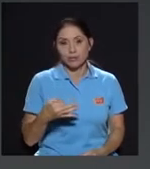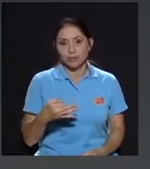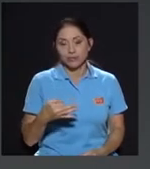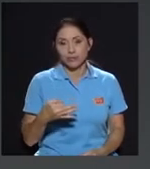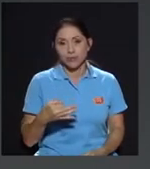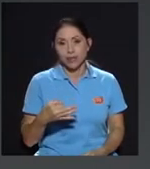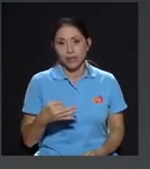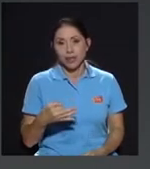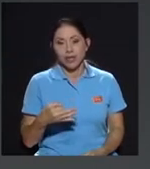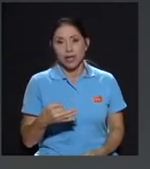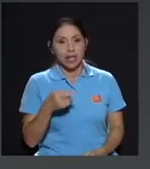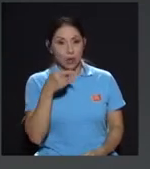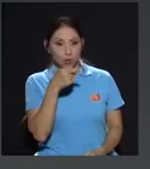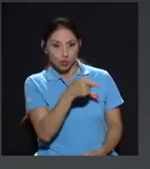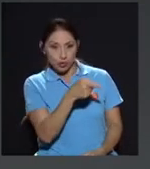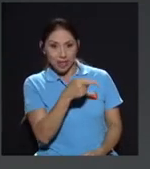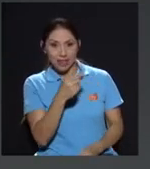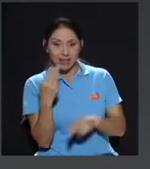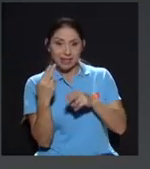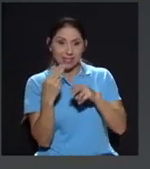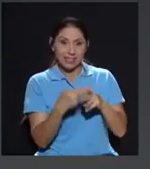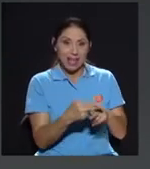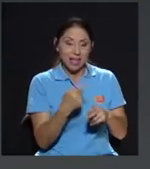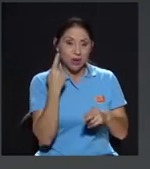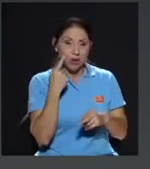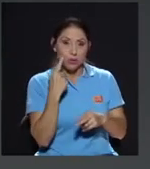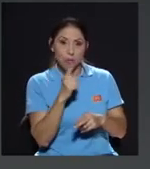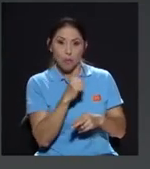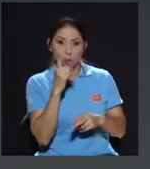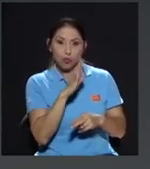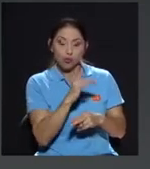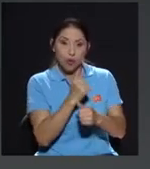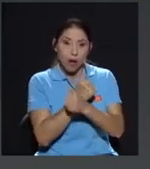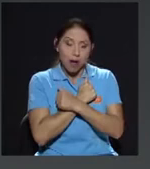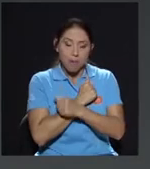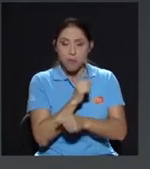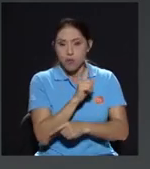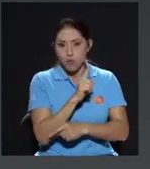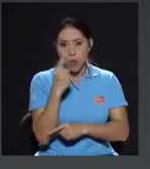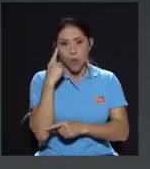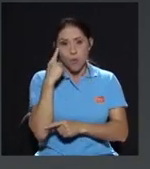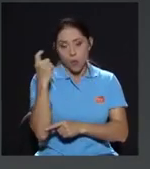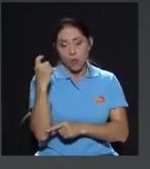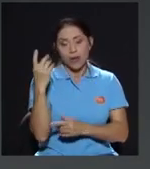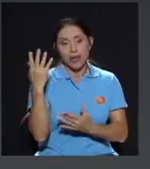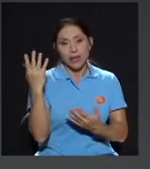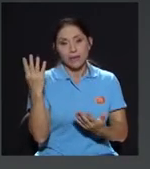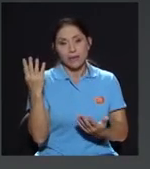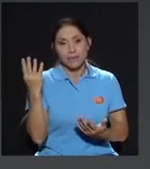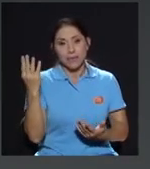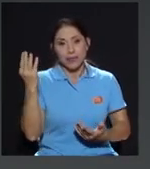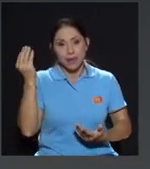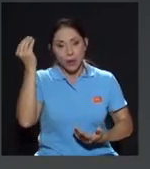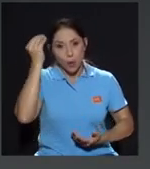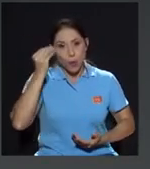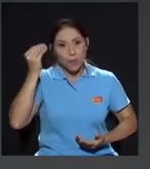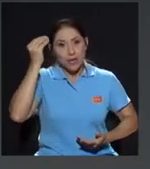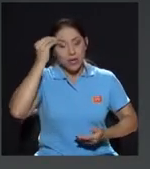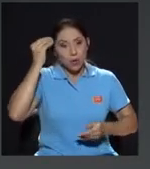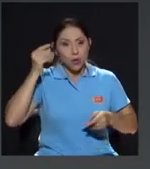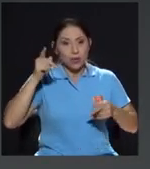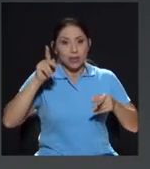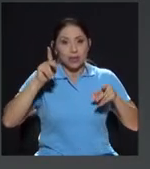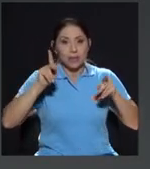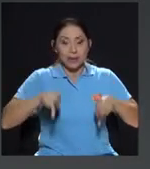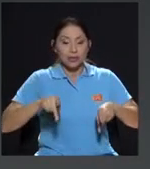usted está ahí no por ser muerte está ahí porque usted me parece que era en la opinión de él quién gane el concurso